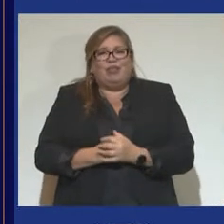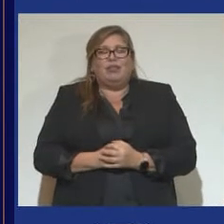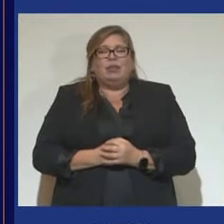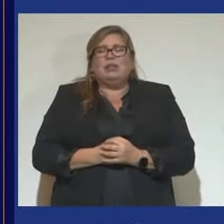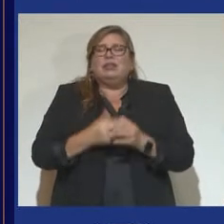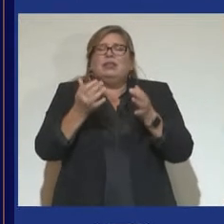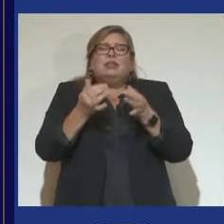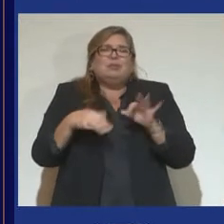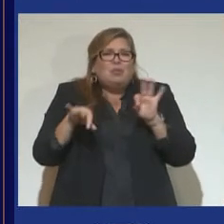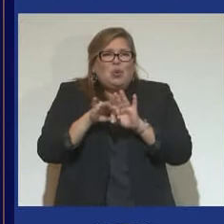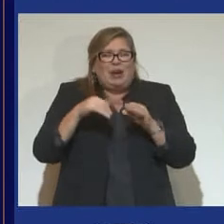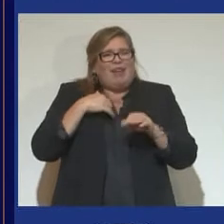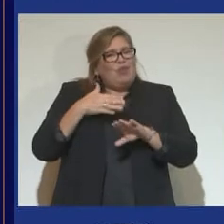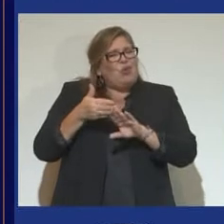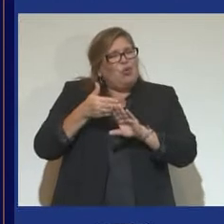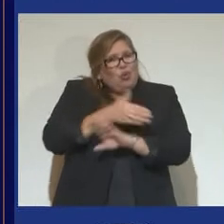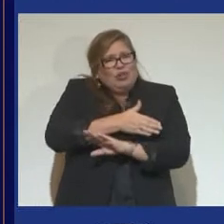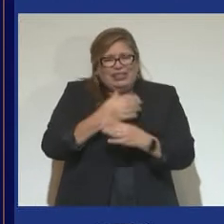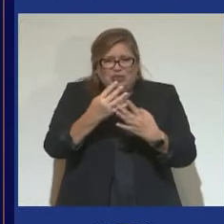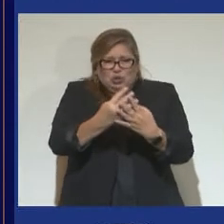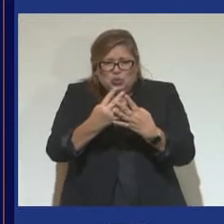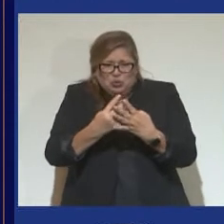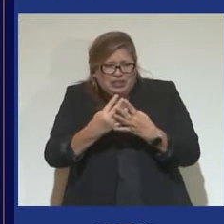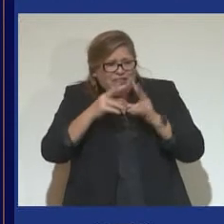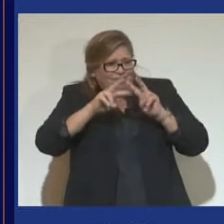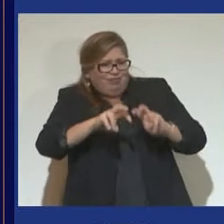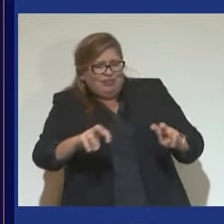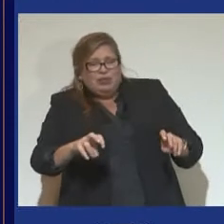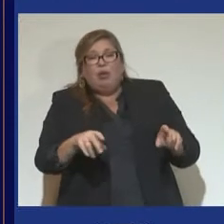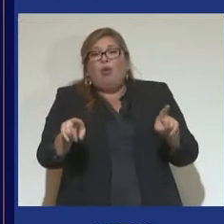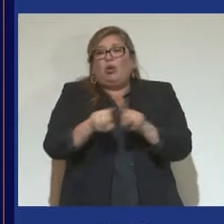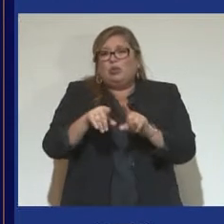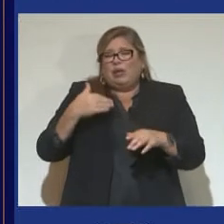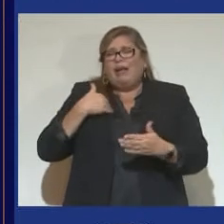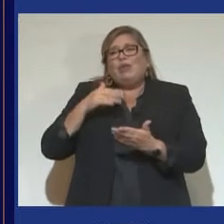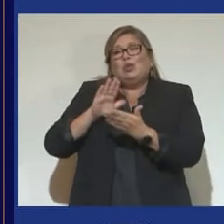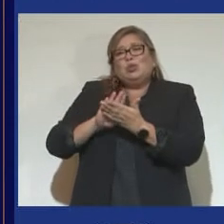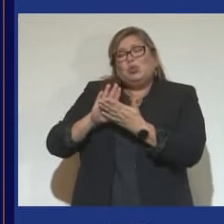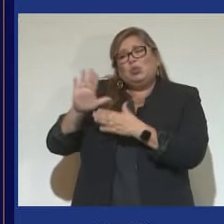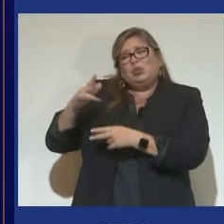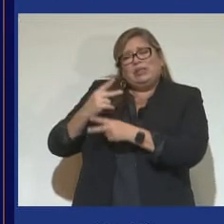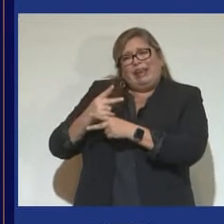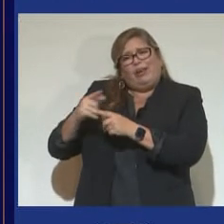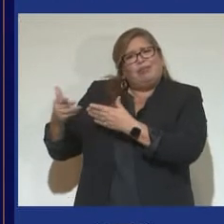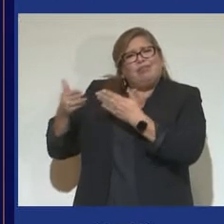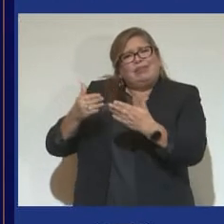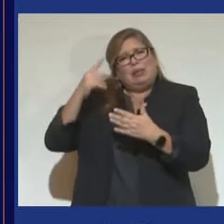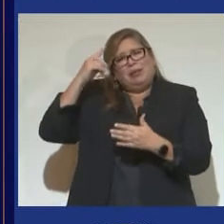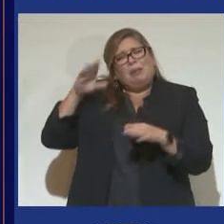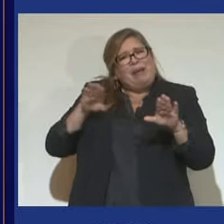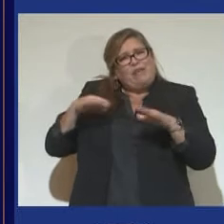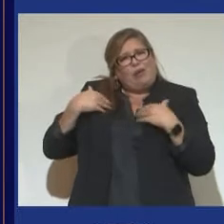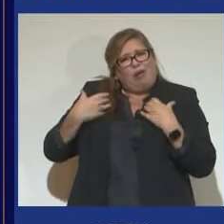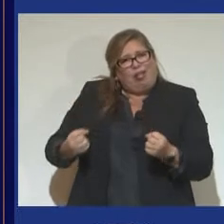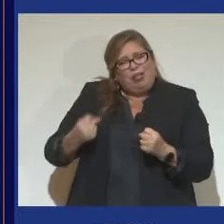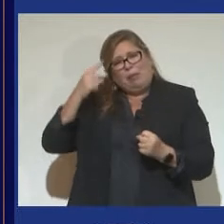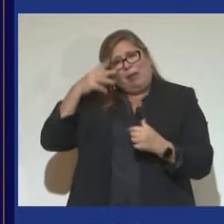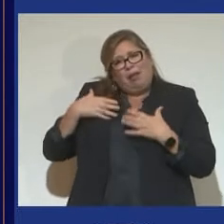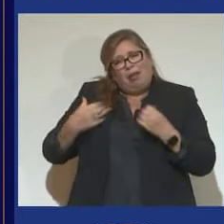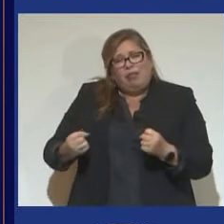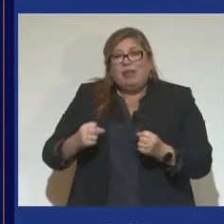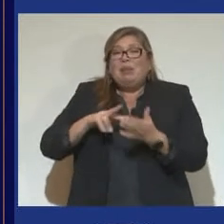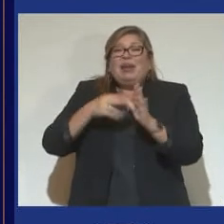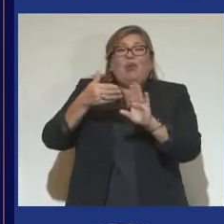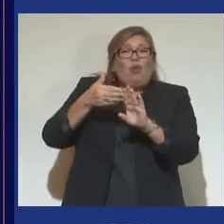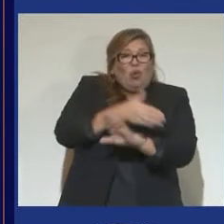entonces hacer filtrar a edad temprana hacer mediciones a edad temprana y todo eso es fundamental